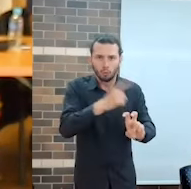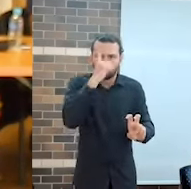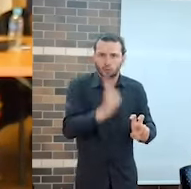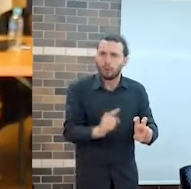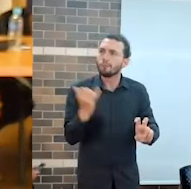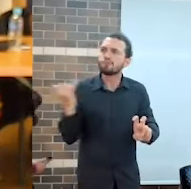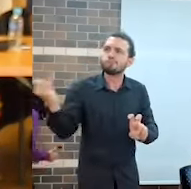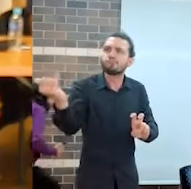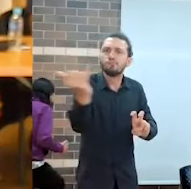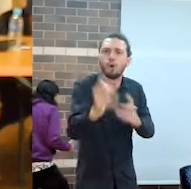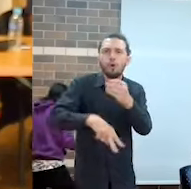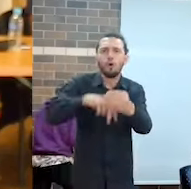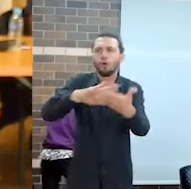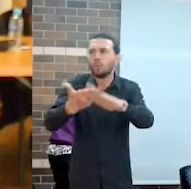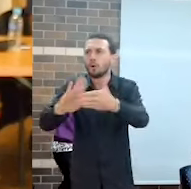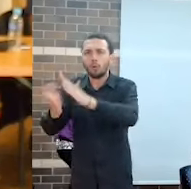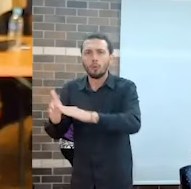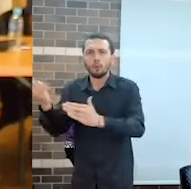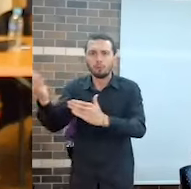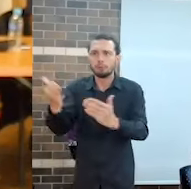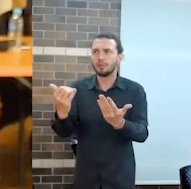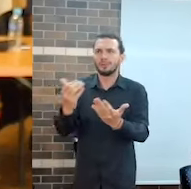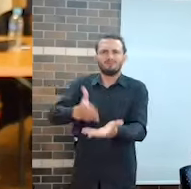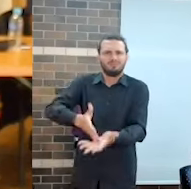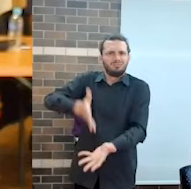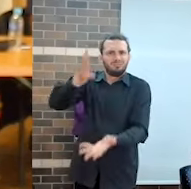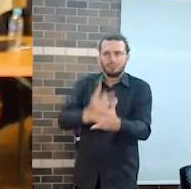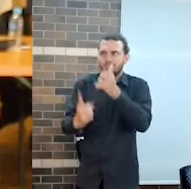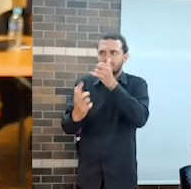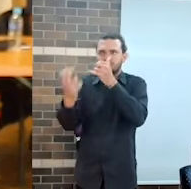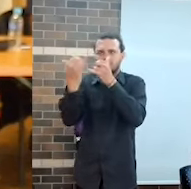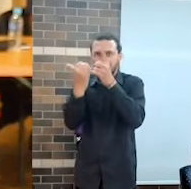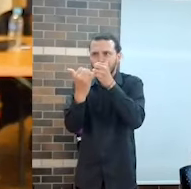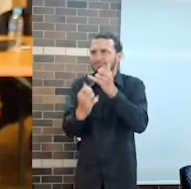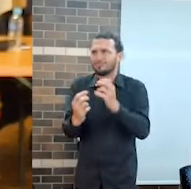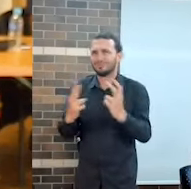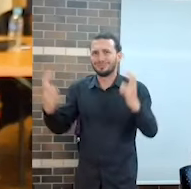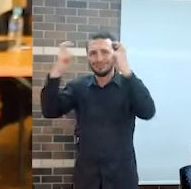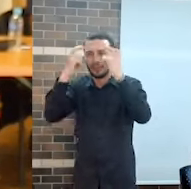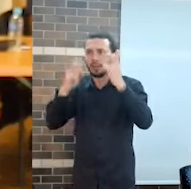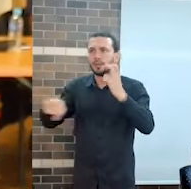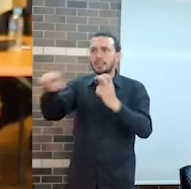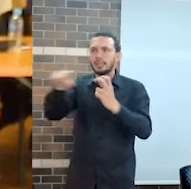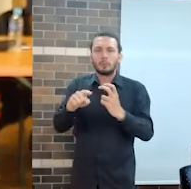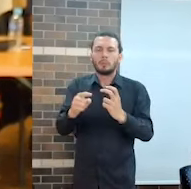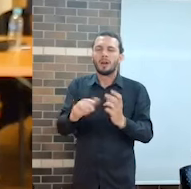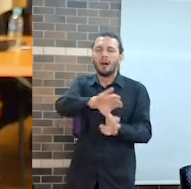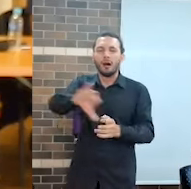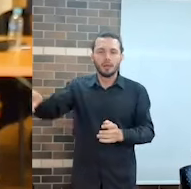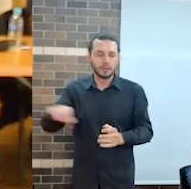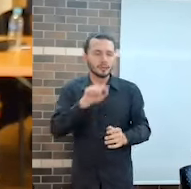comunidades. Entonces, a veces los métodos de investigación son unos métodos